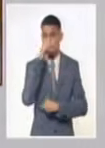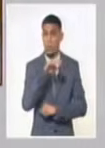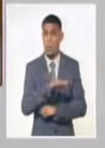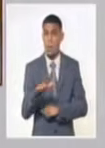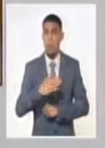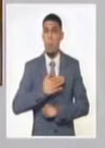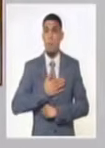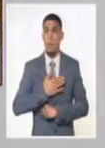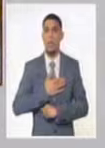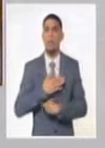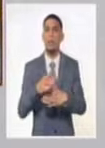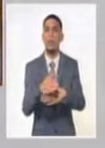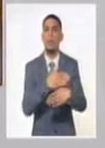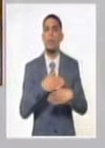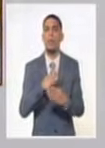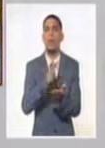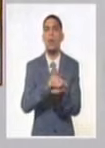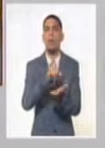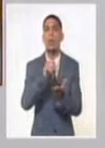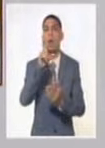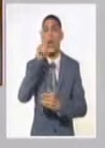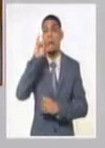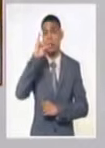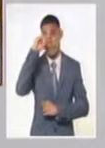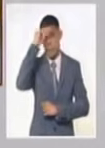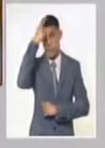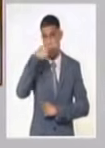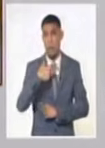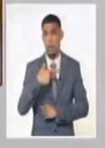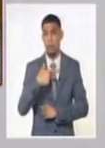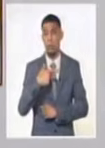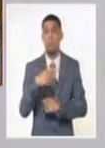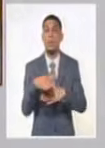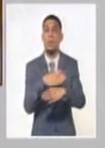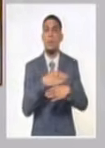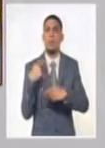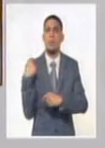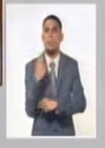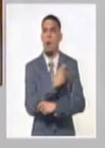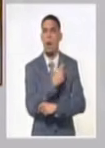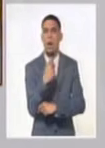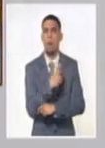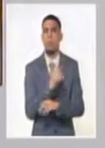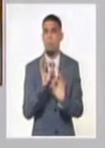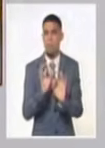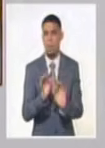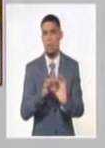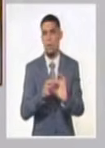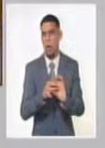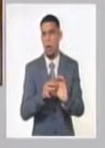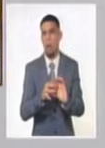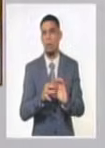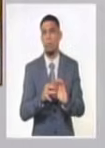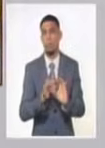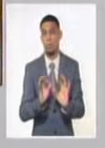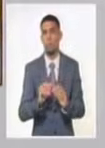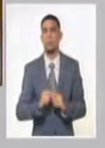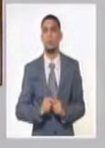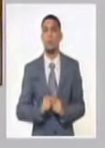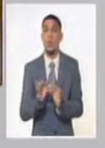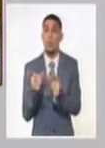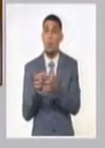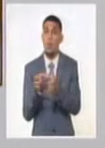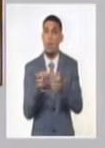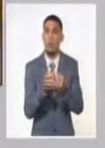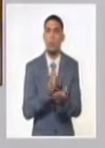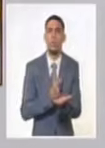a distintas escuelas de la LISA, con distintos maestros, incluso aunque están en el mismo grado, y entonces, bueno, evidentemente sus grupos continúan. De hecho,